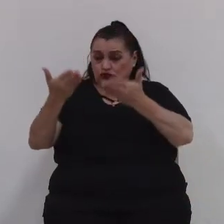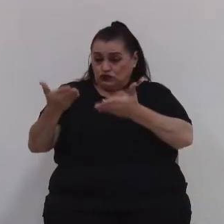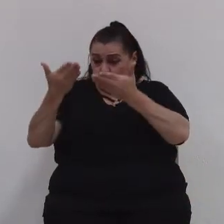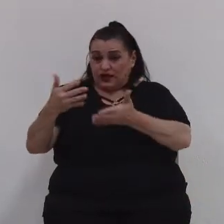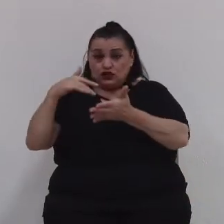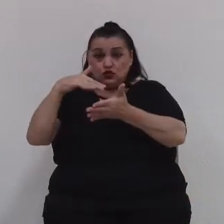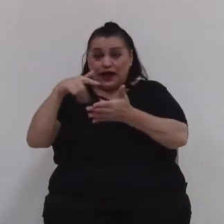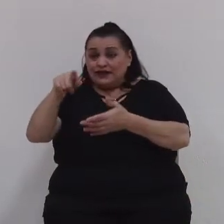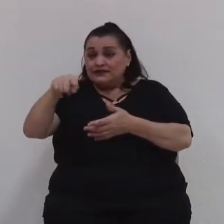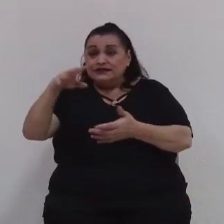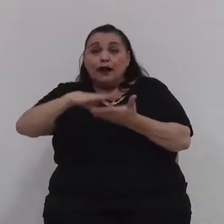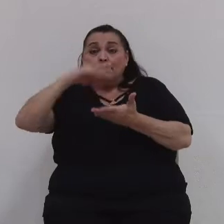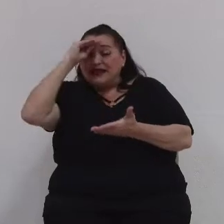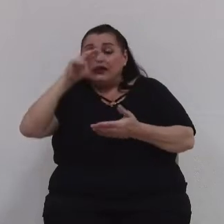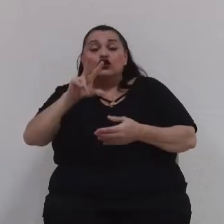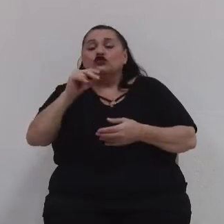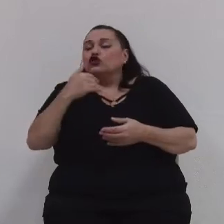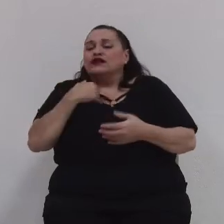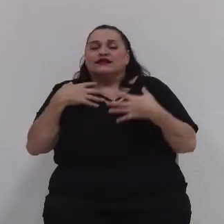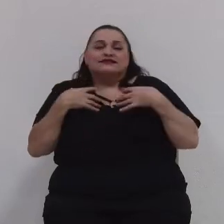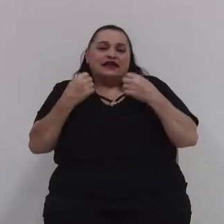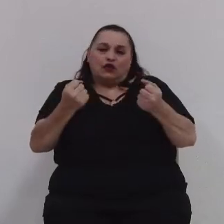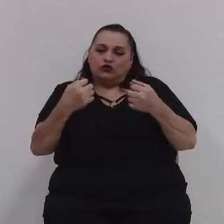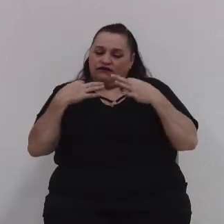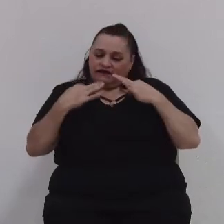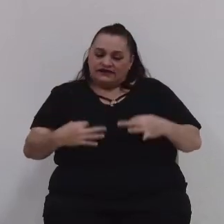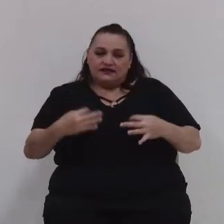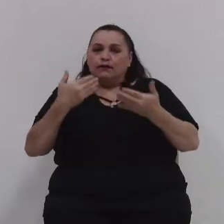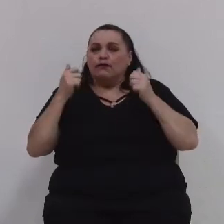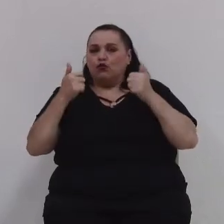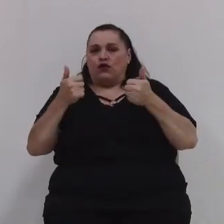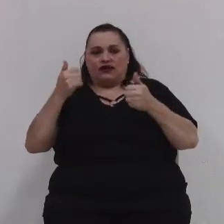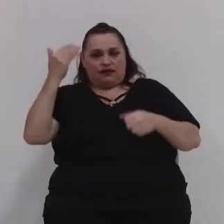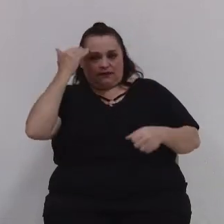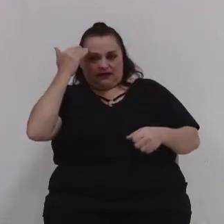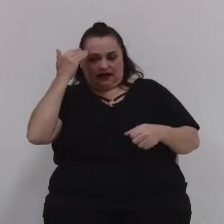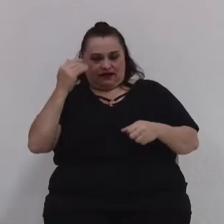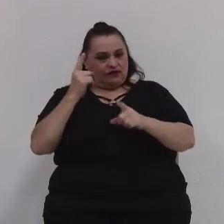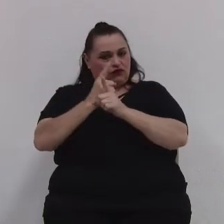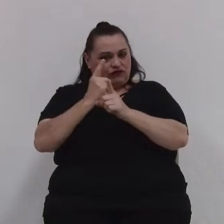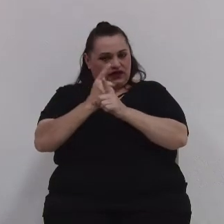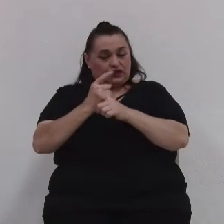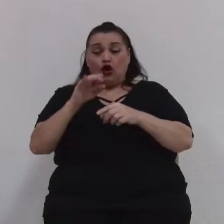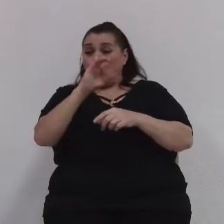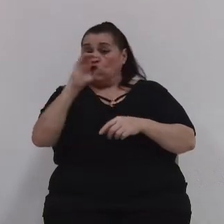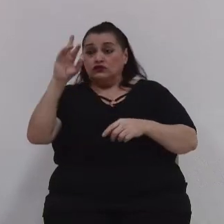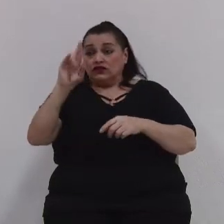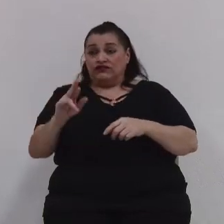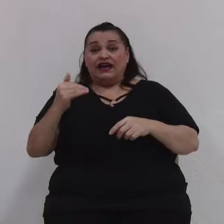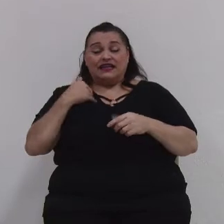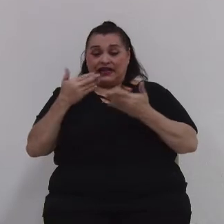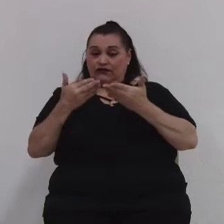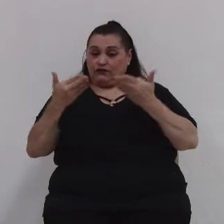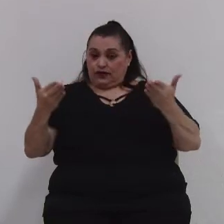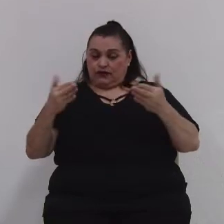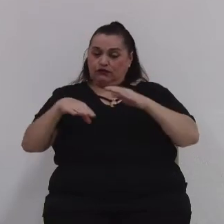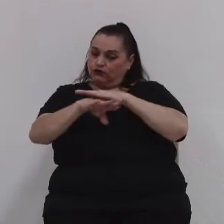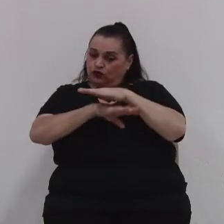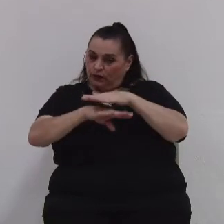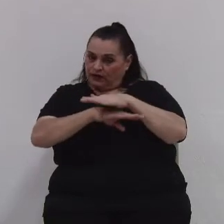aprendan si no tienen una salud física y mental adecuada. Y Costa Rica tenía una herramienta fundamental